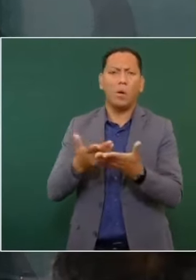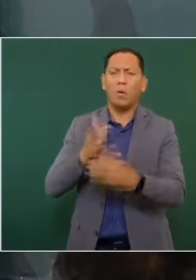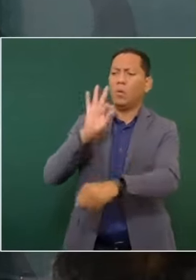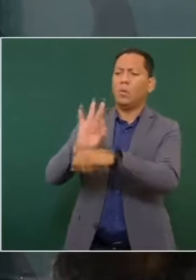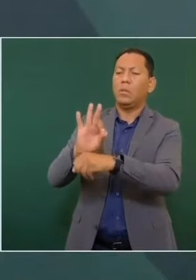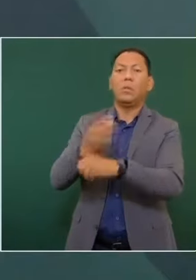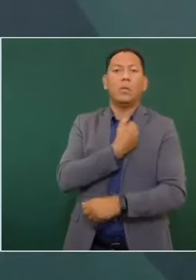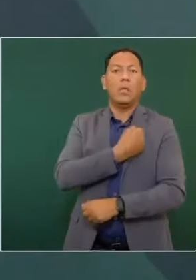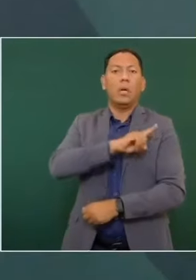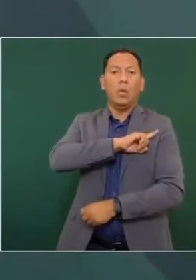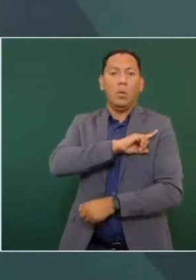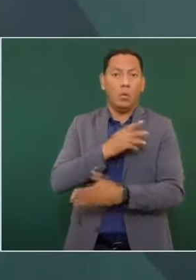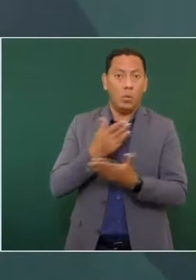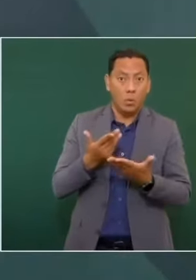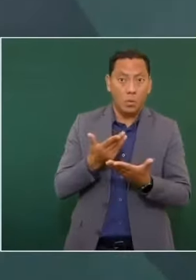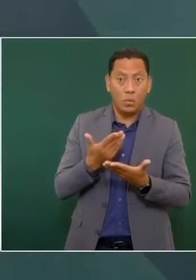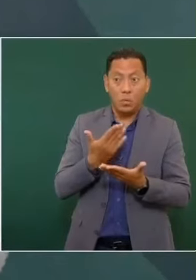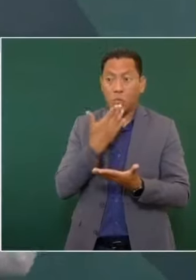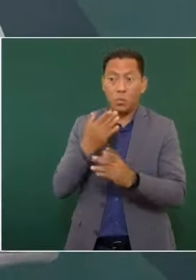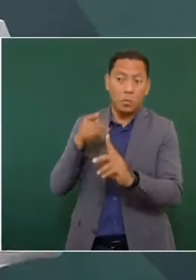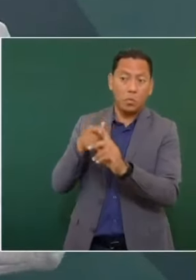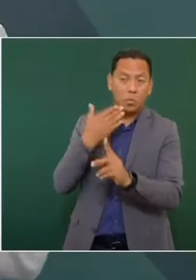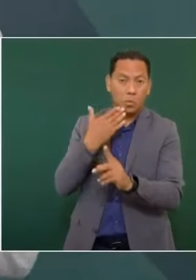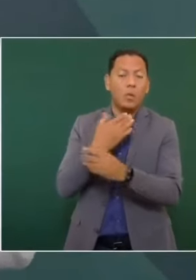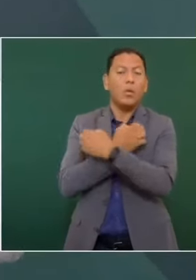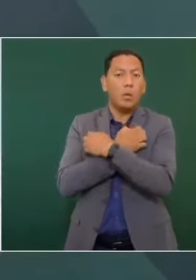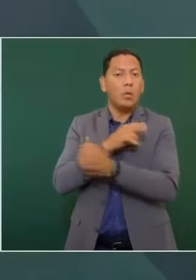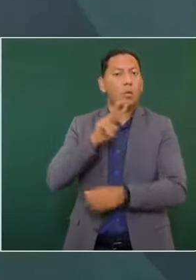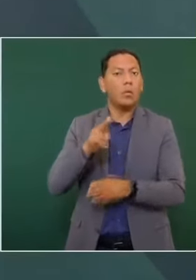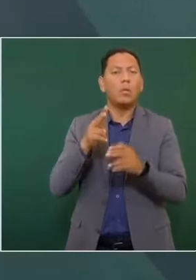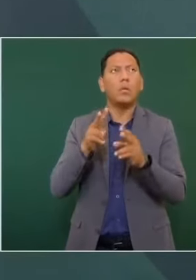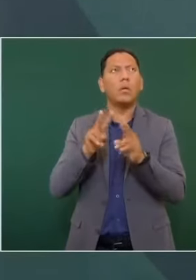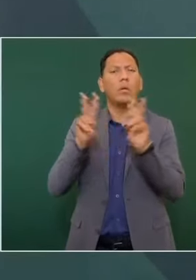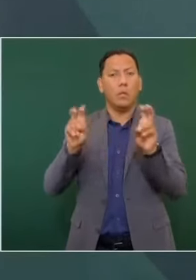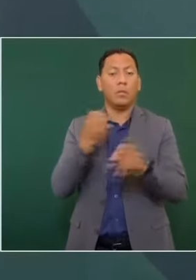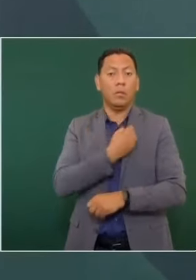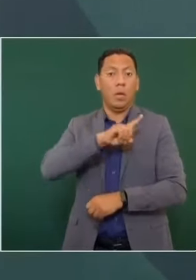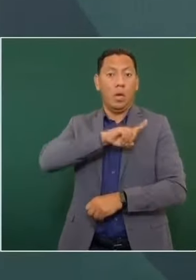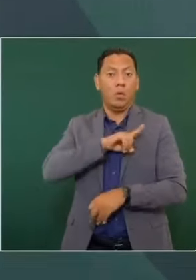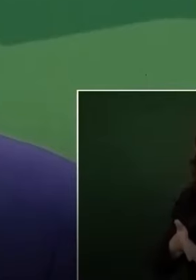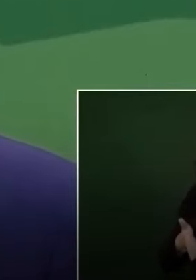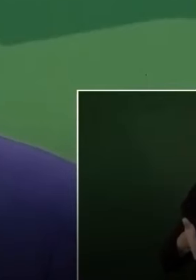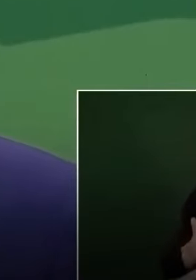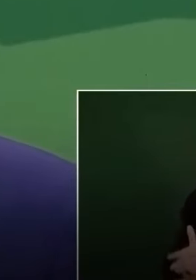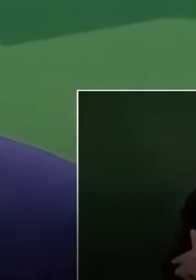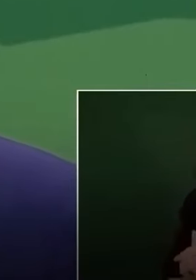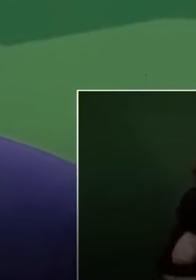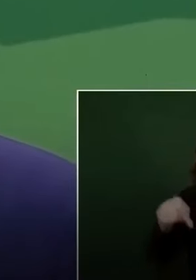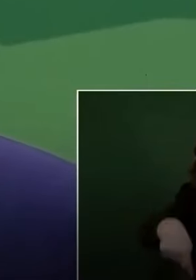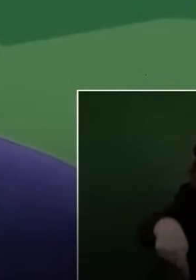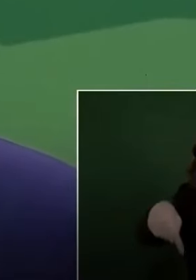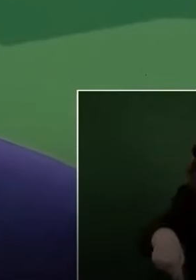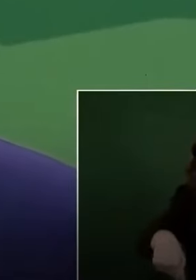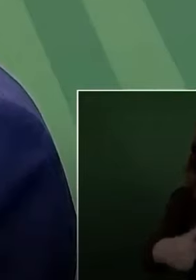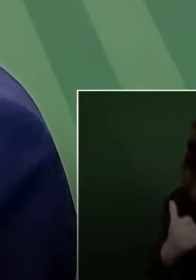es catastrófico para los jóvenes y la democracia, dijo Cayetana Álvarez de Toledo. Sin embargo, en una conferencia